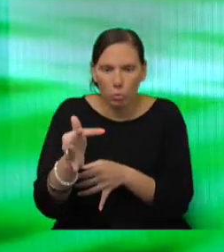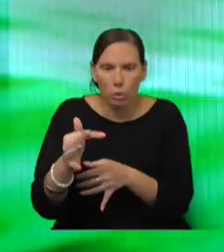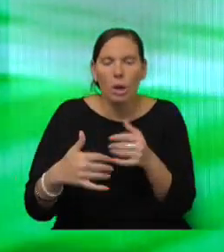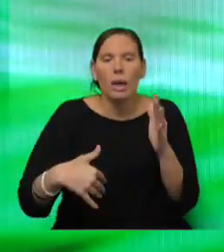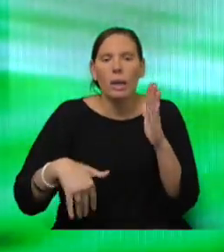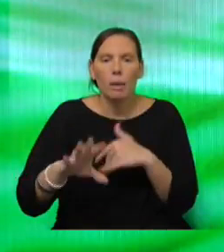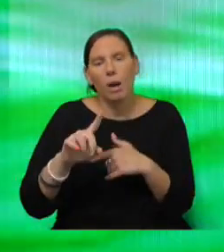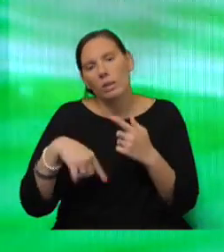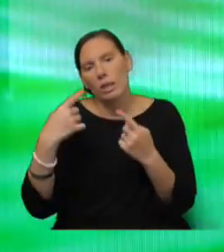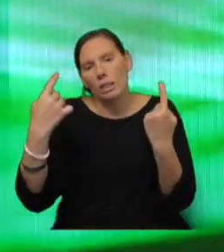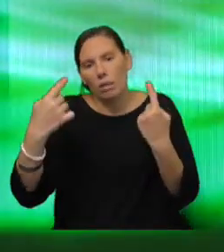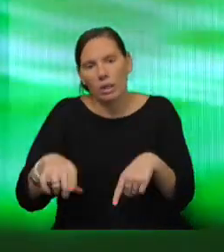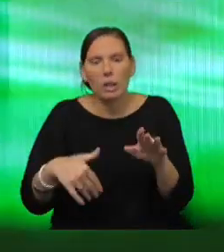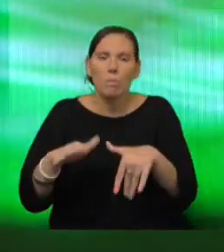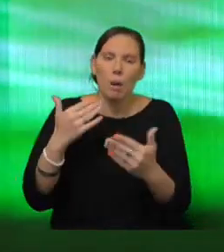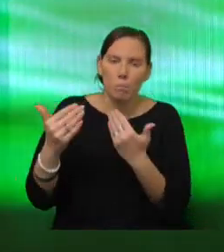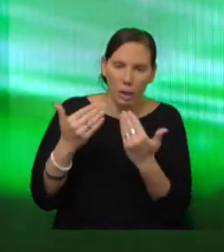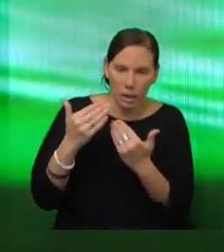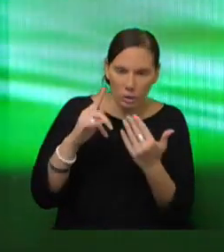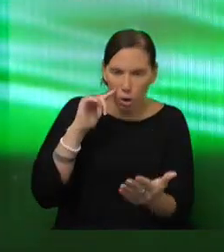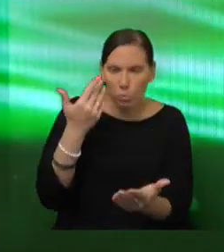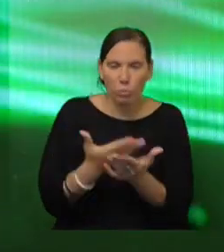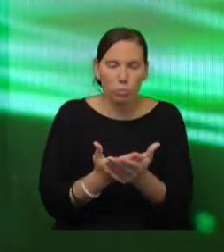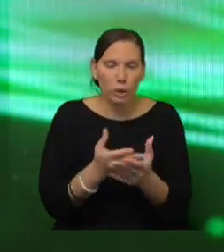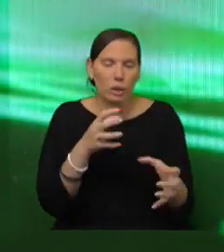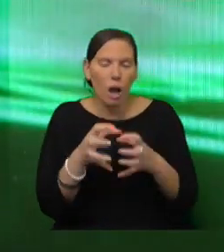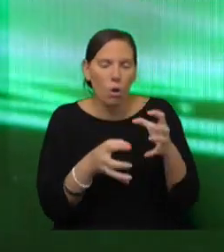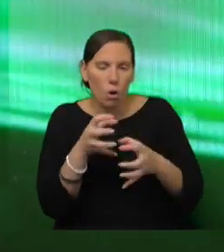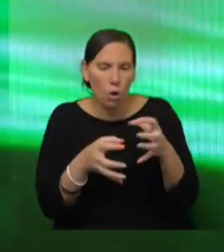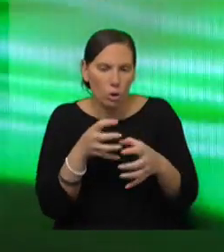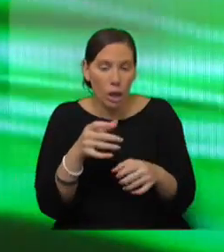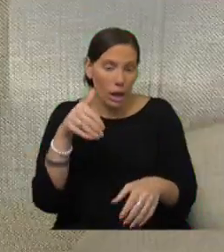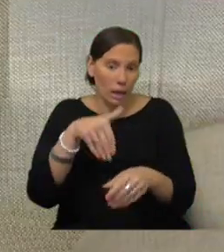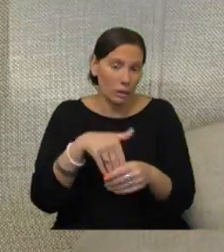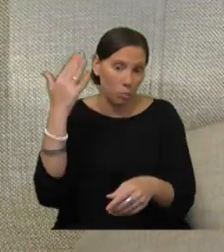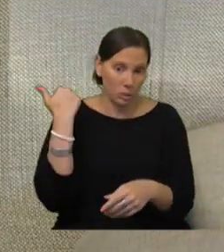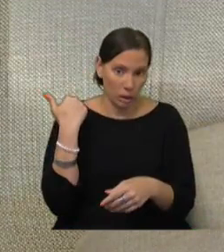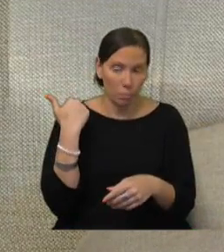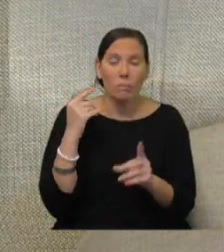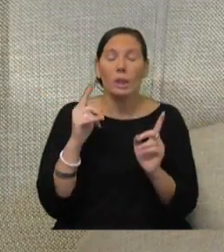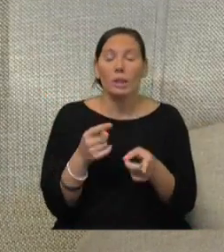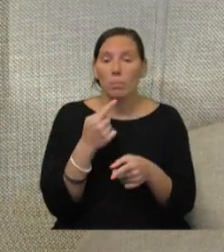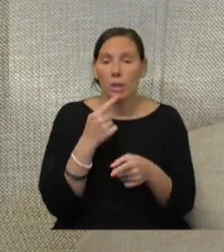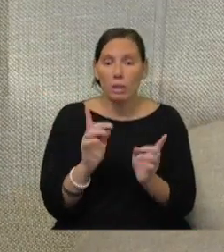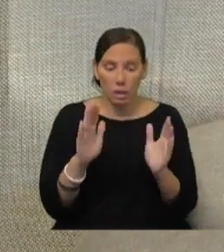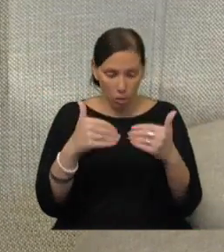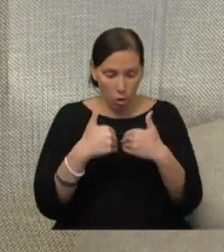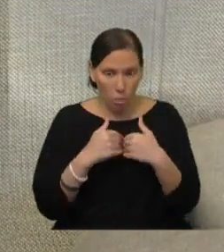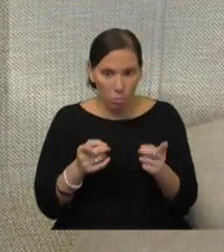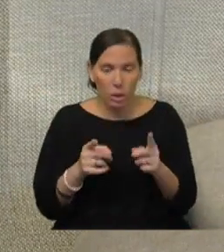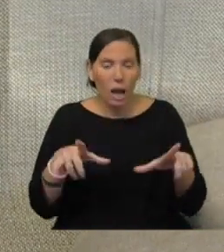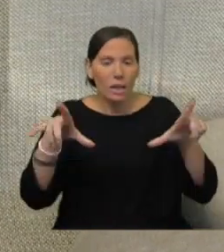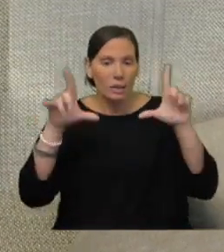más de otro estilo quizás más parecido a lo que fue la propuesta de la coal en en la elección pasada Ojeda se autodenomina como el